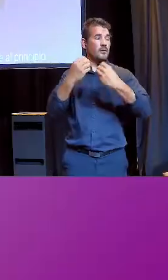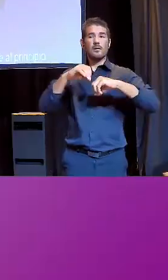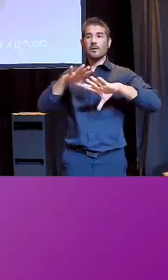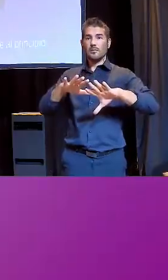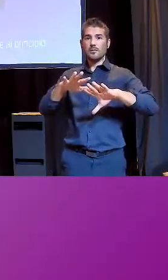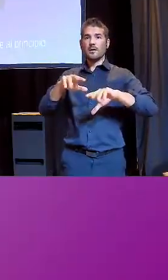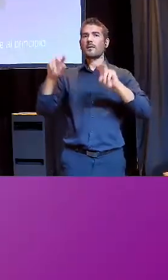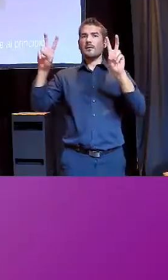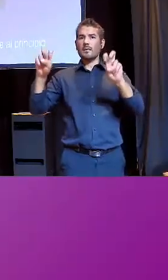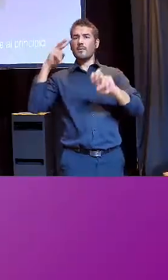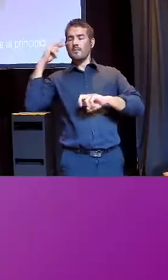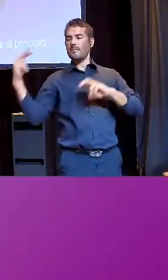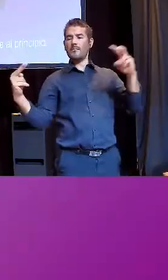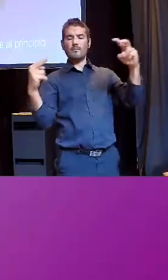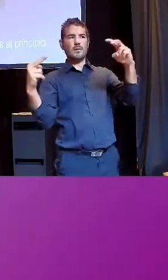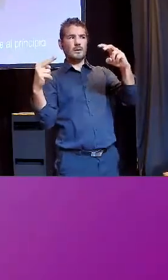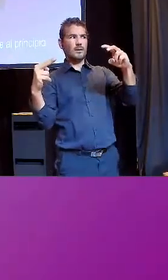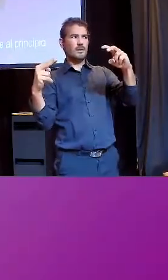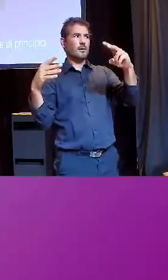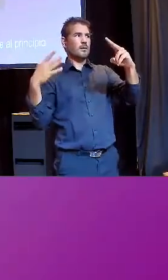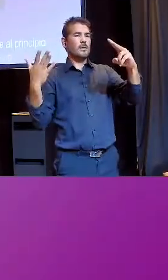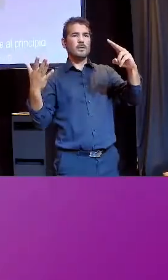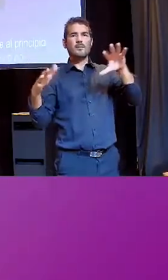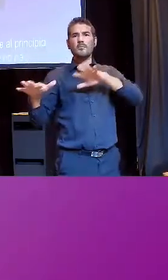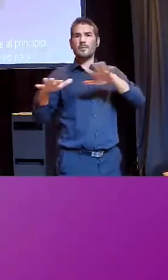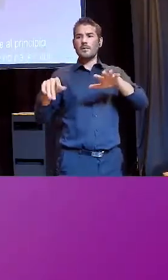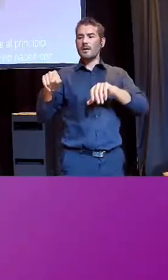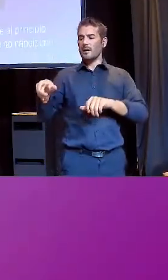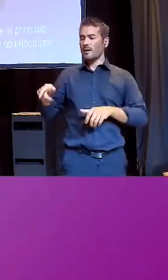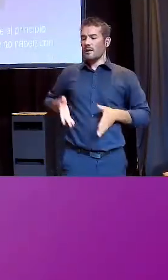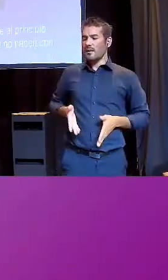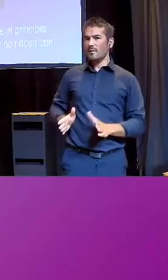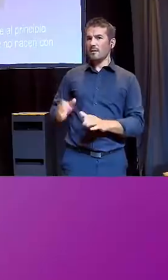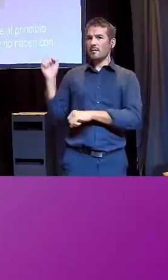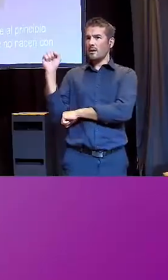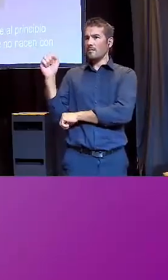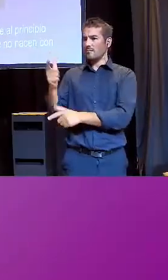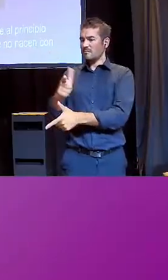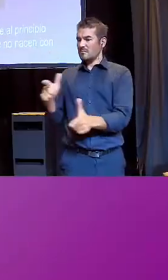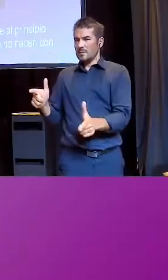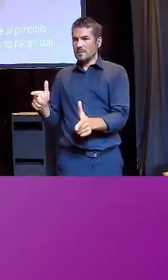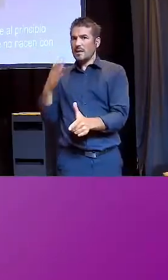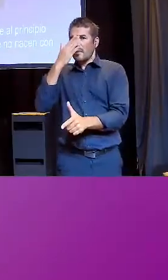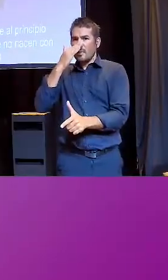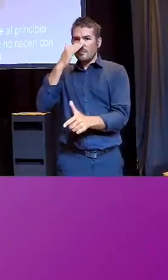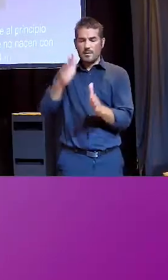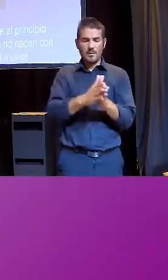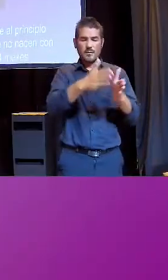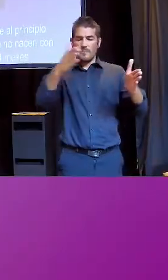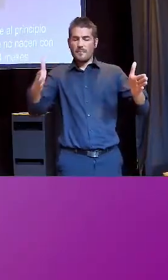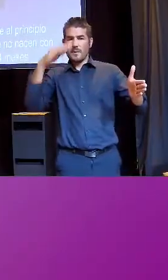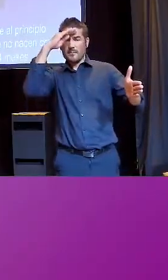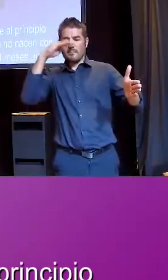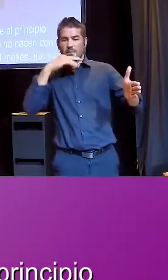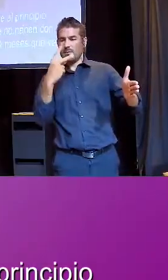qué no se supone que no nacen con autismo y lo van desarrollando en esos 24 meses que